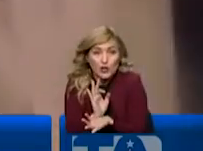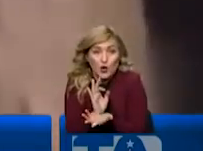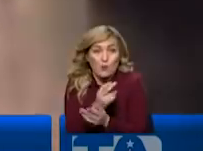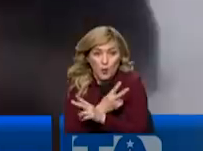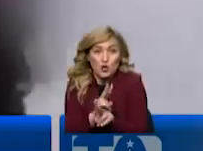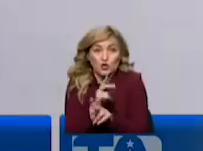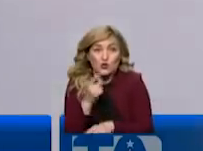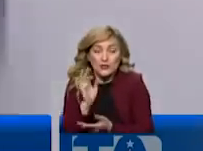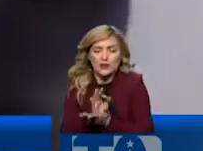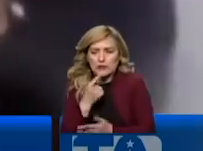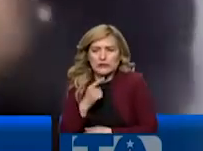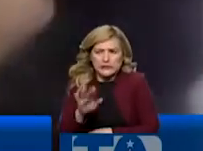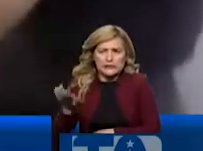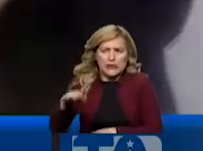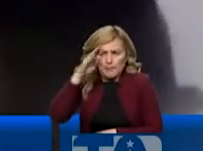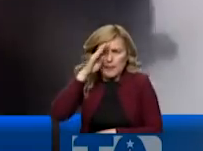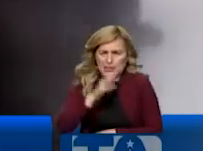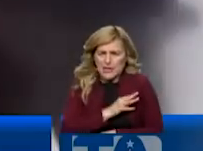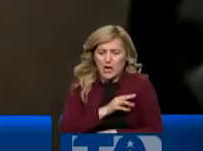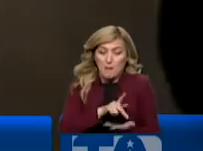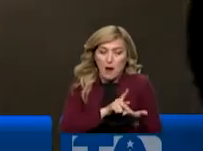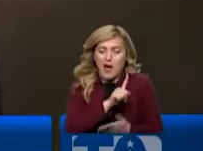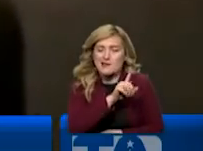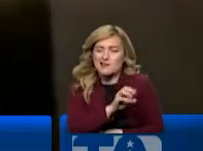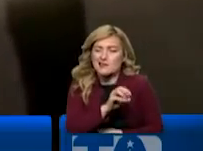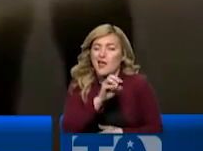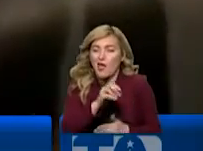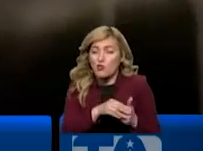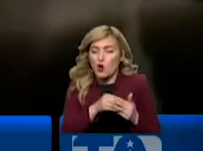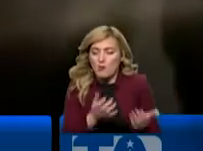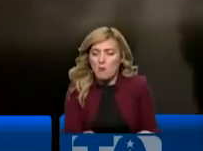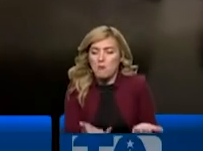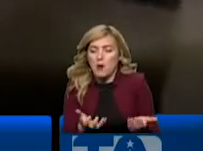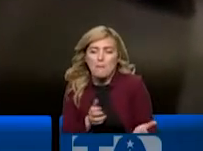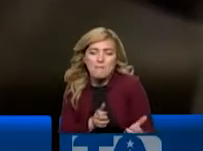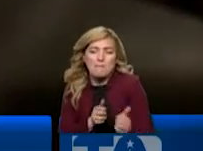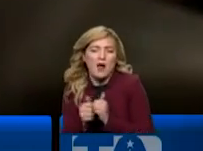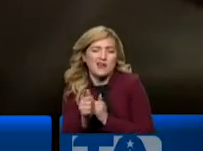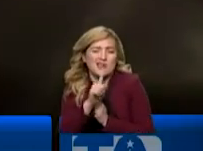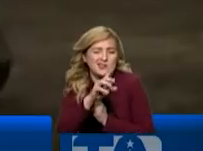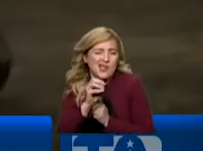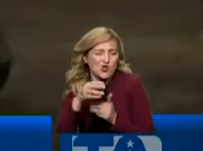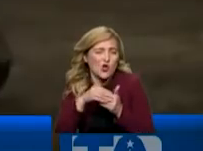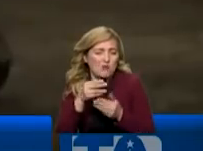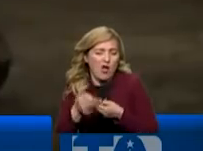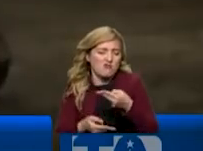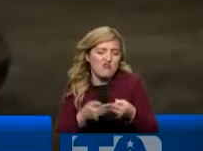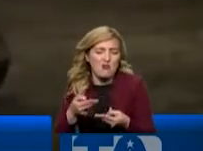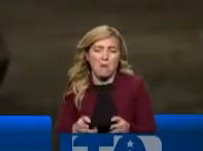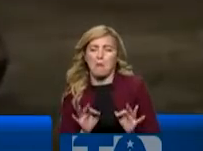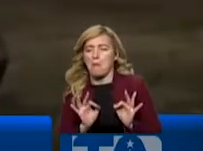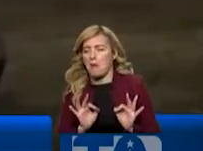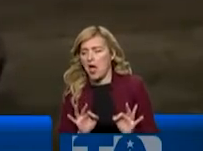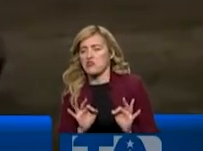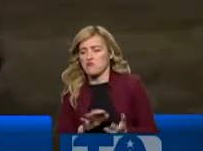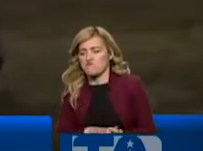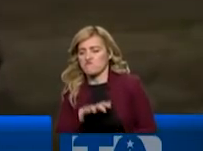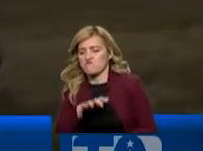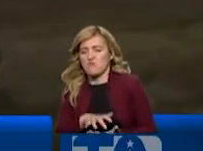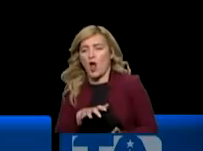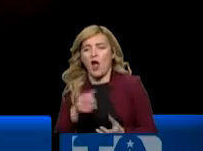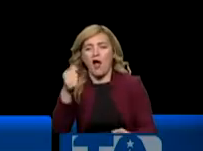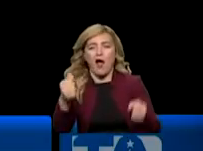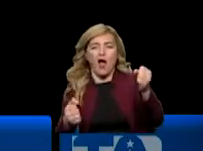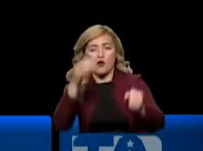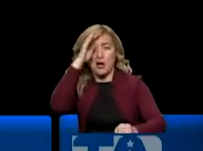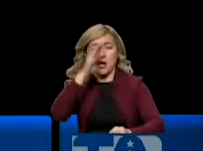que se entregaba a militares ecuatorianos $100 por cada kilo que pasaba por el territorio y que era un negocio redondo porque nadie revisaba los